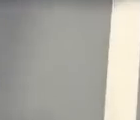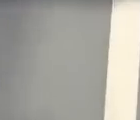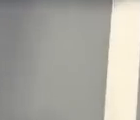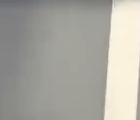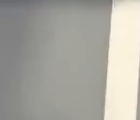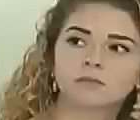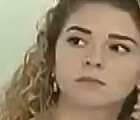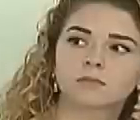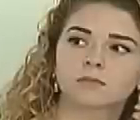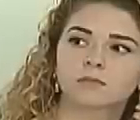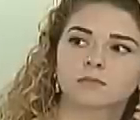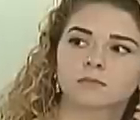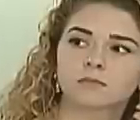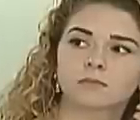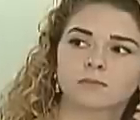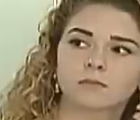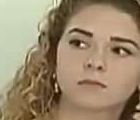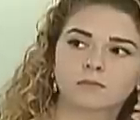Castillo.